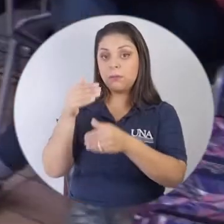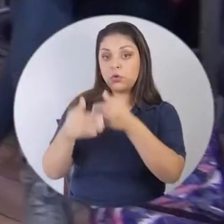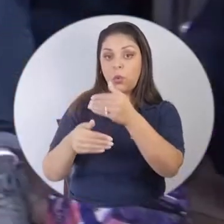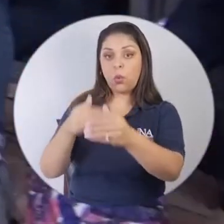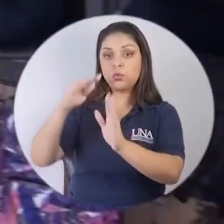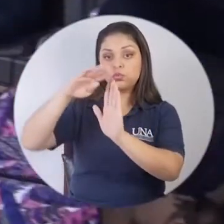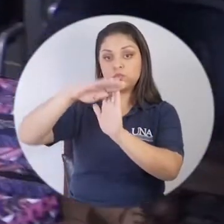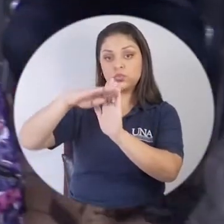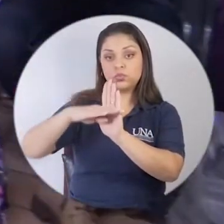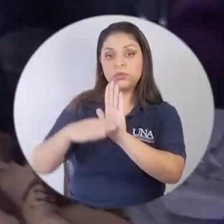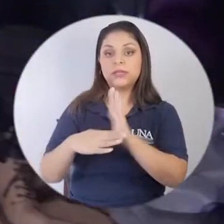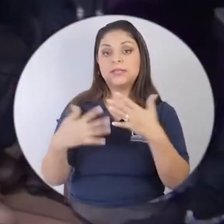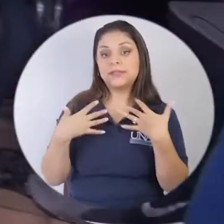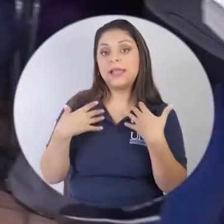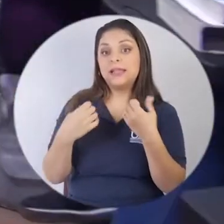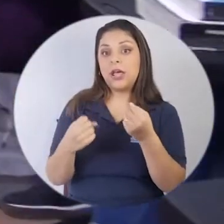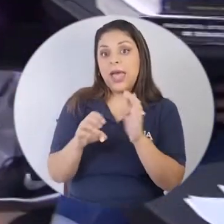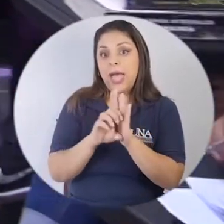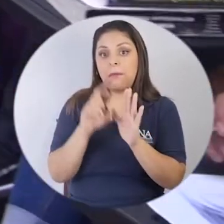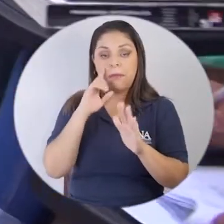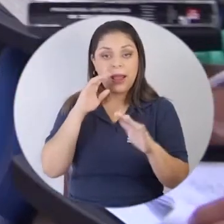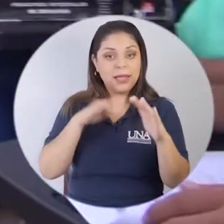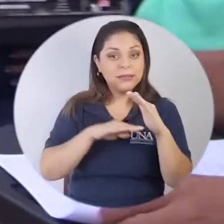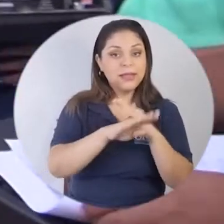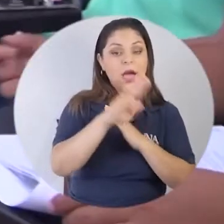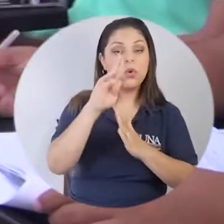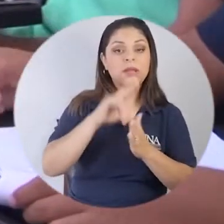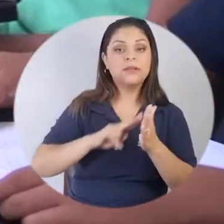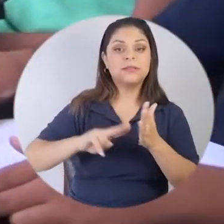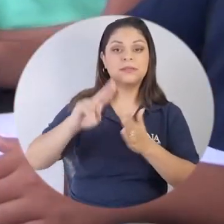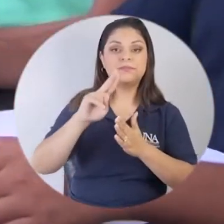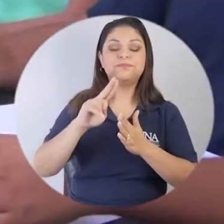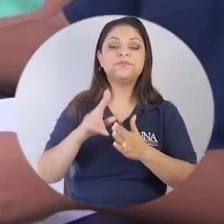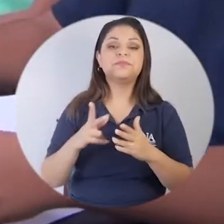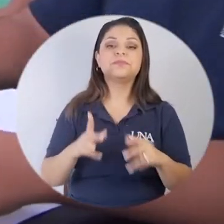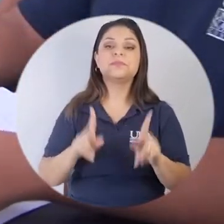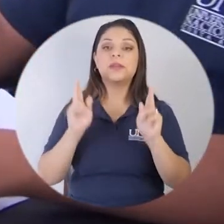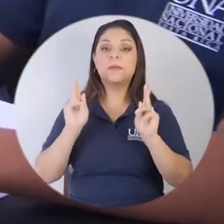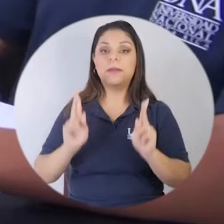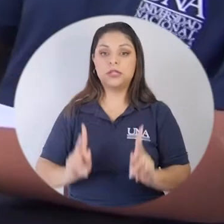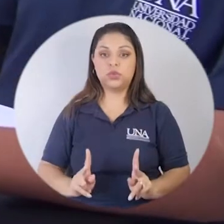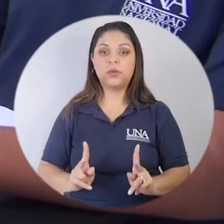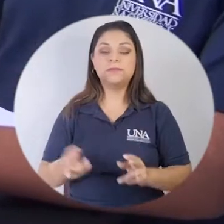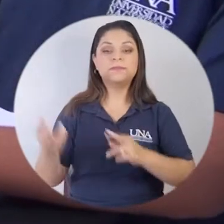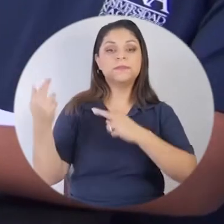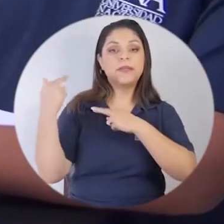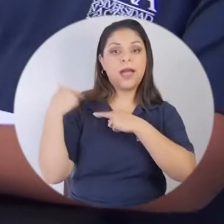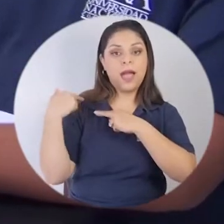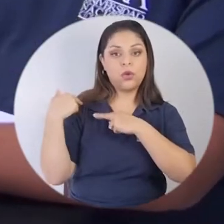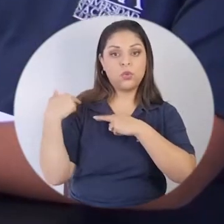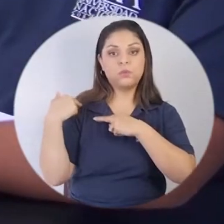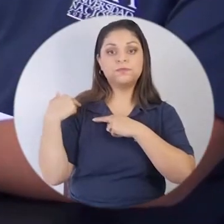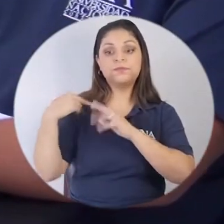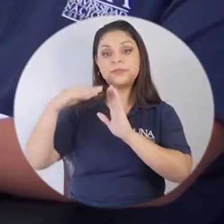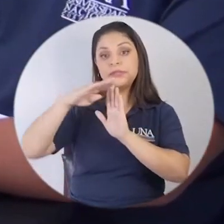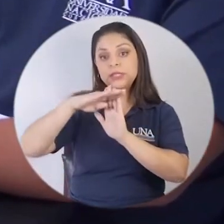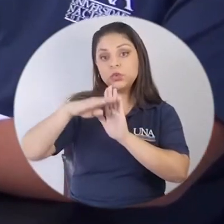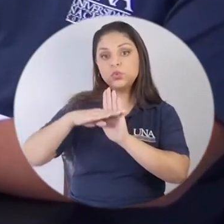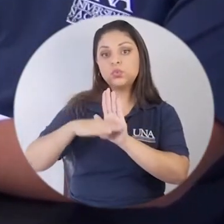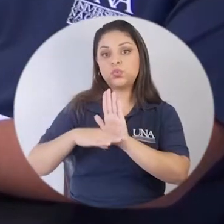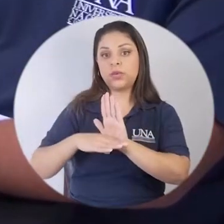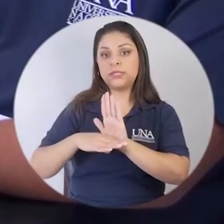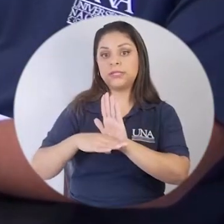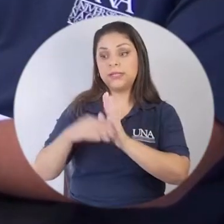¿verdad?, sanitarios a la hora de ingresar, por ejemplo, a los diferentes recintos o instancias de las universidades, pues la persona que va a estar a cargo de